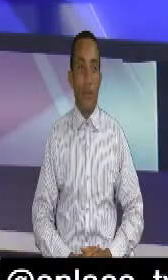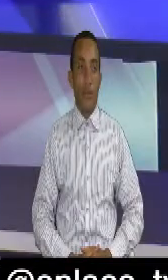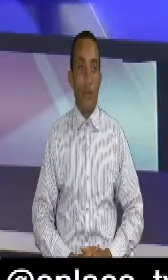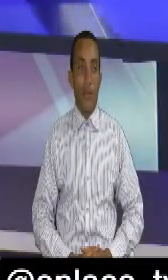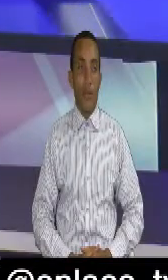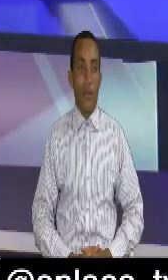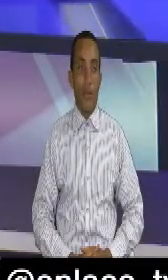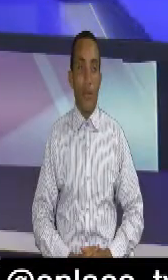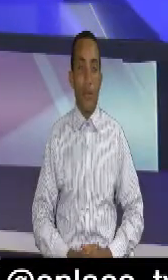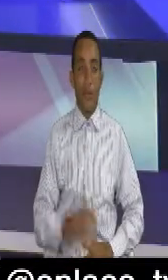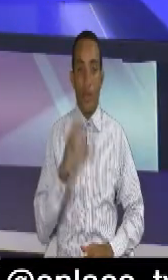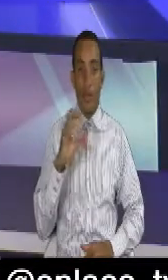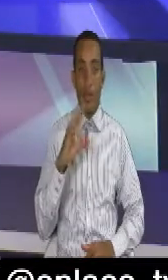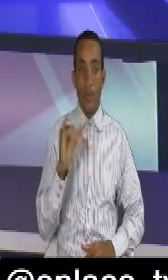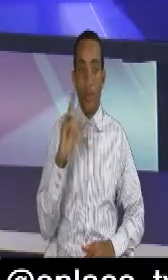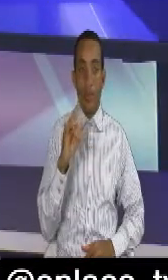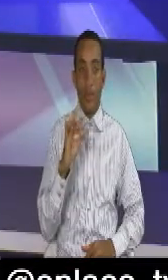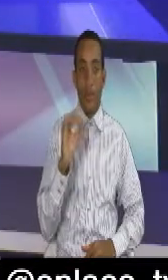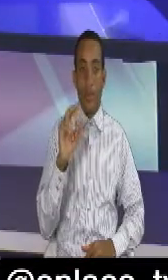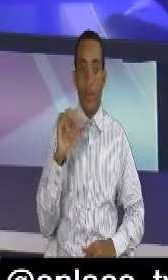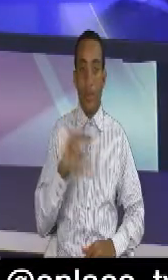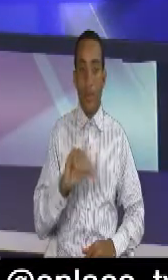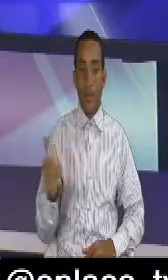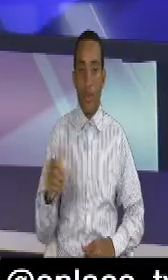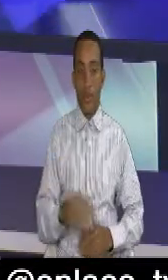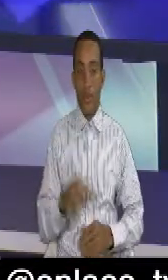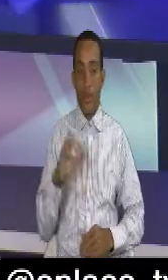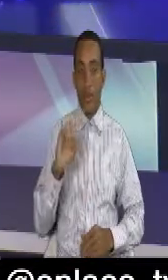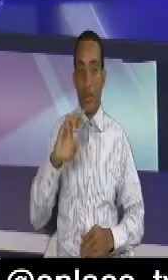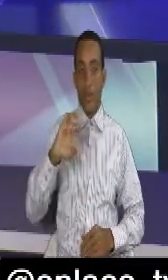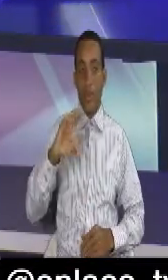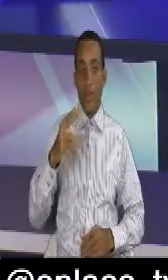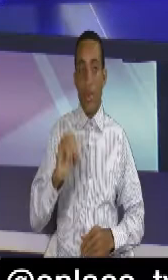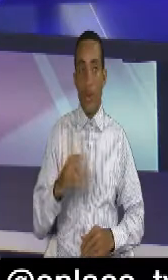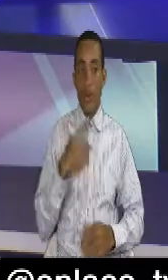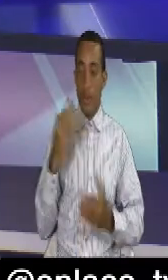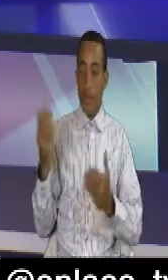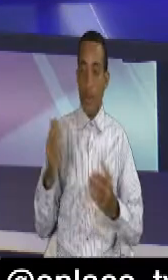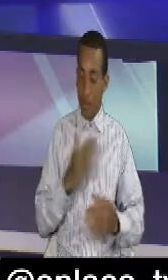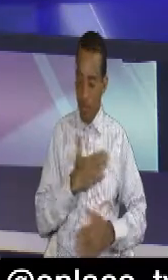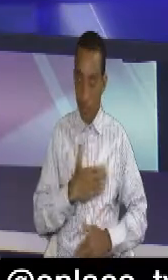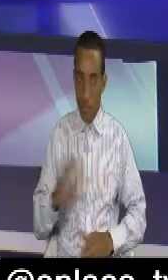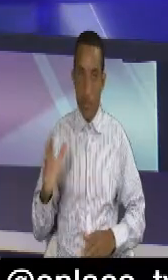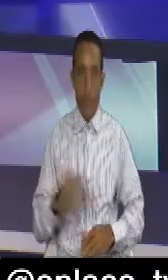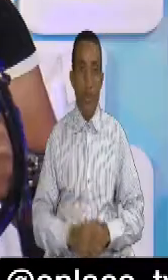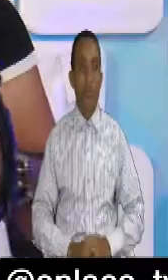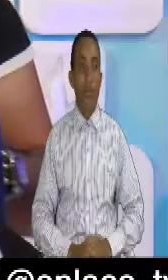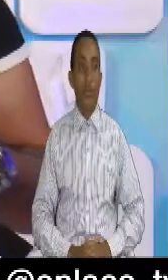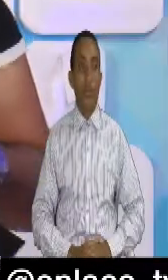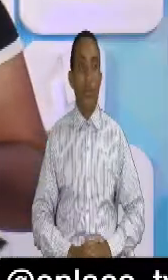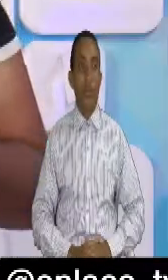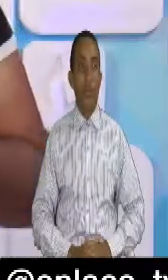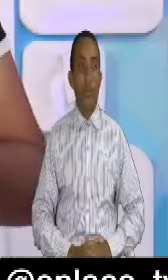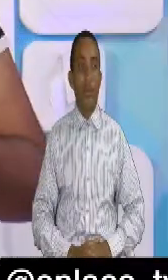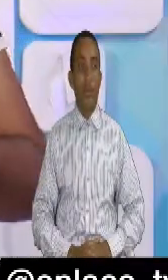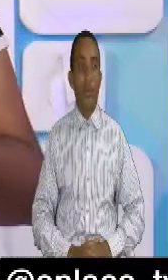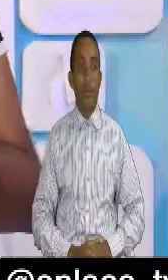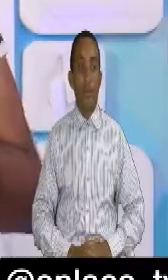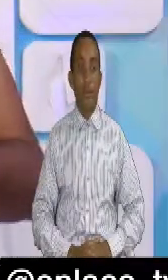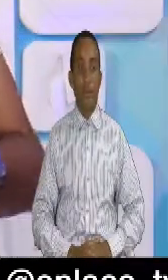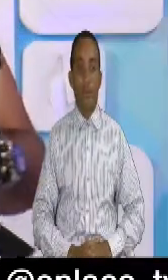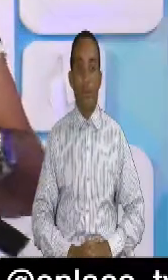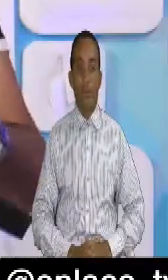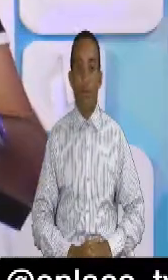Cristian y Poncho, los deja a ustedes, nuestros televidentes, con Me Le Mido a Todo. Gracias por la compañía, feliz noche. Ay, me le mido a